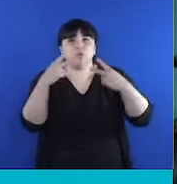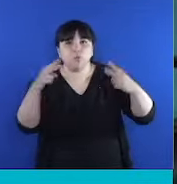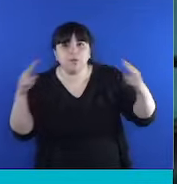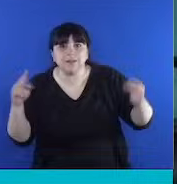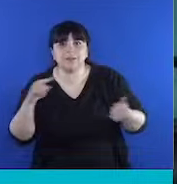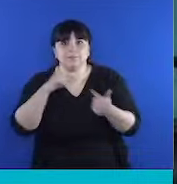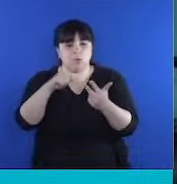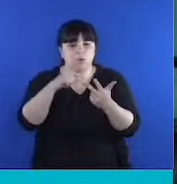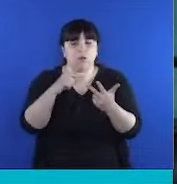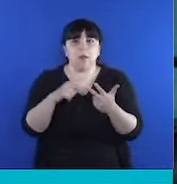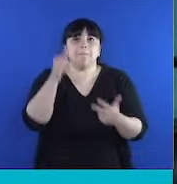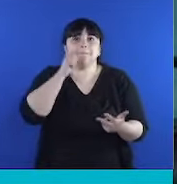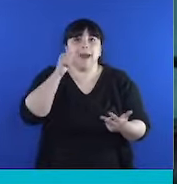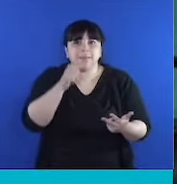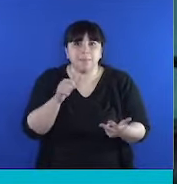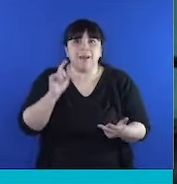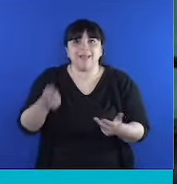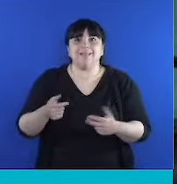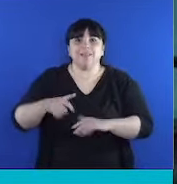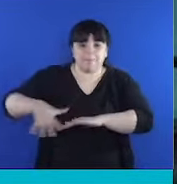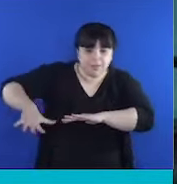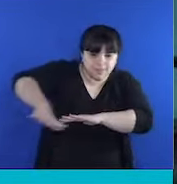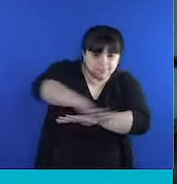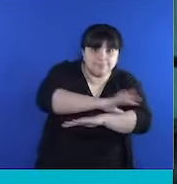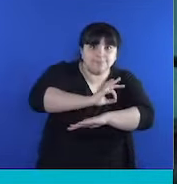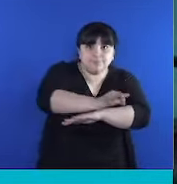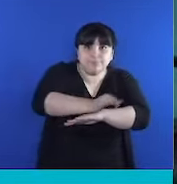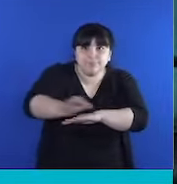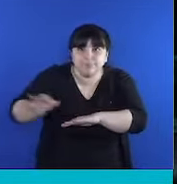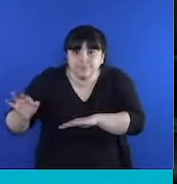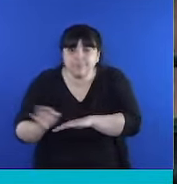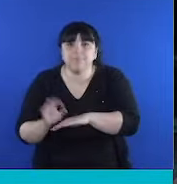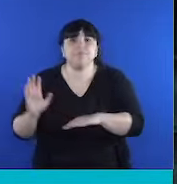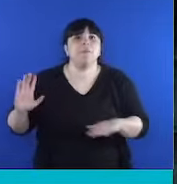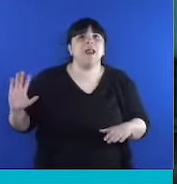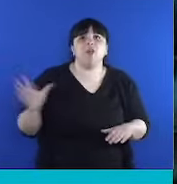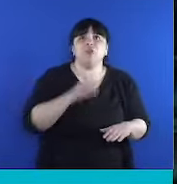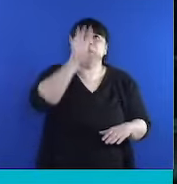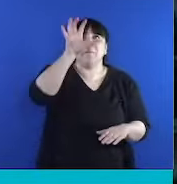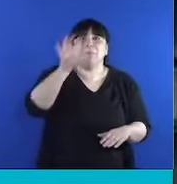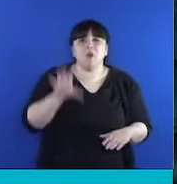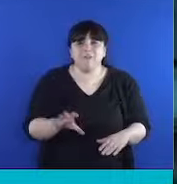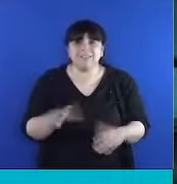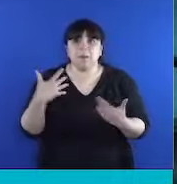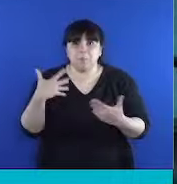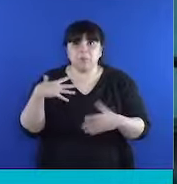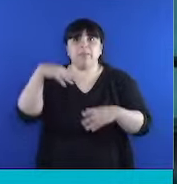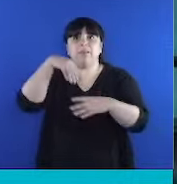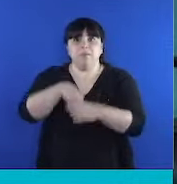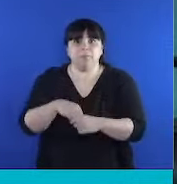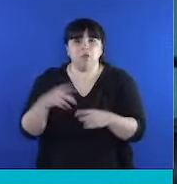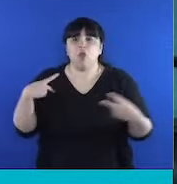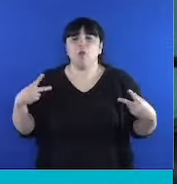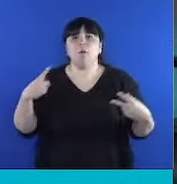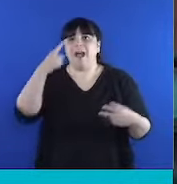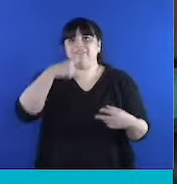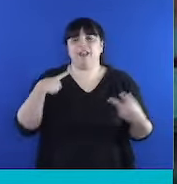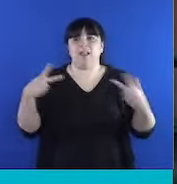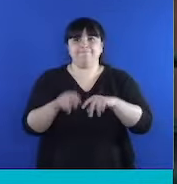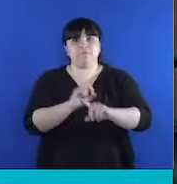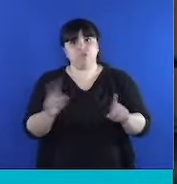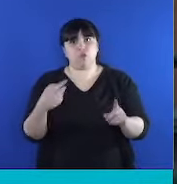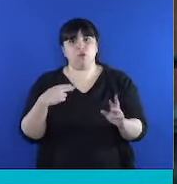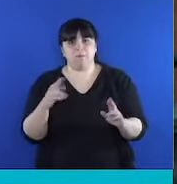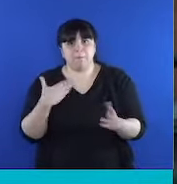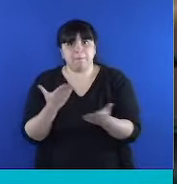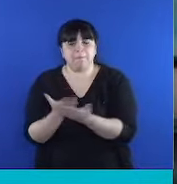también de Mar del Plata y de la costa atlántica, para que participen la totalidad de las provincias y que no se lleve adelante este recorte. Y quiero poner este